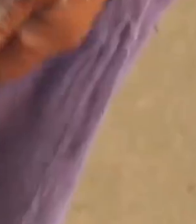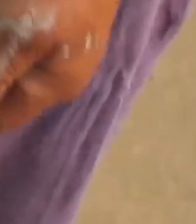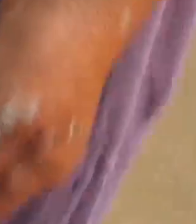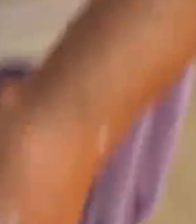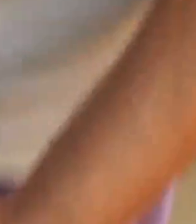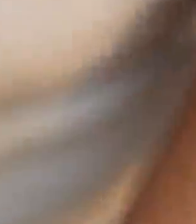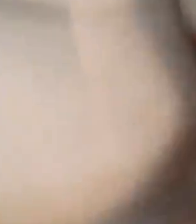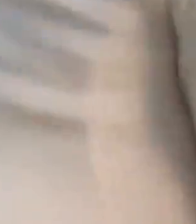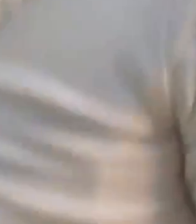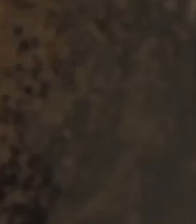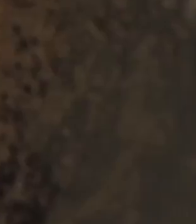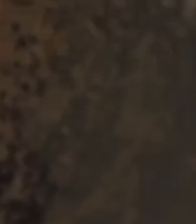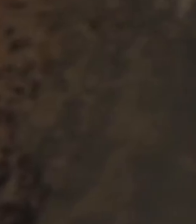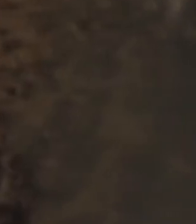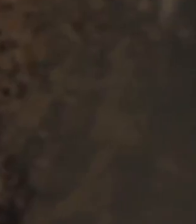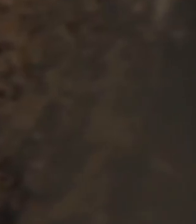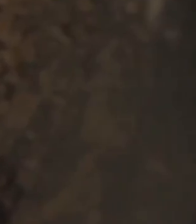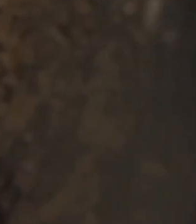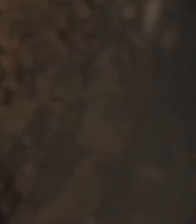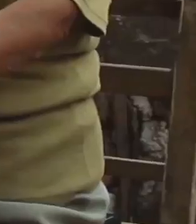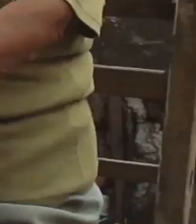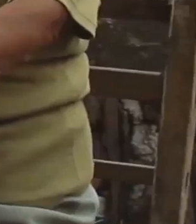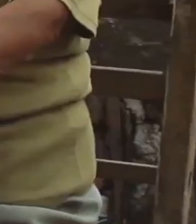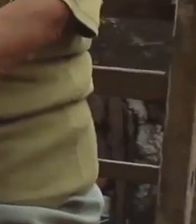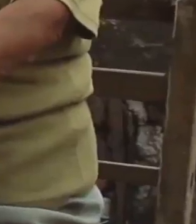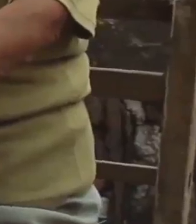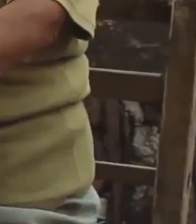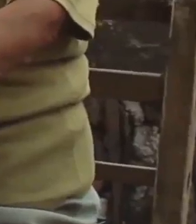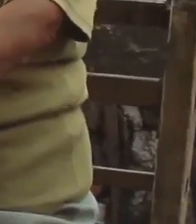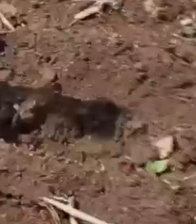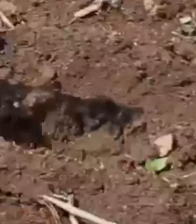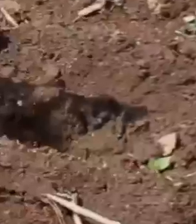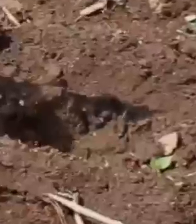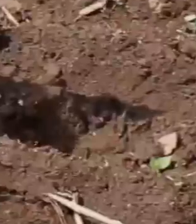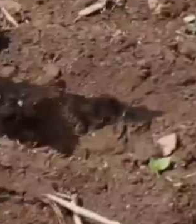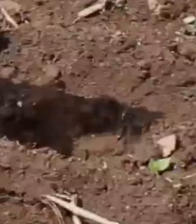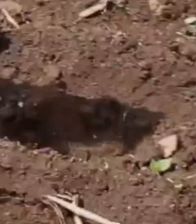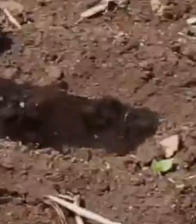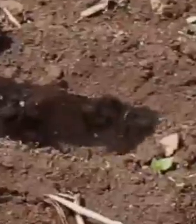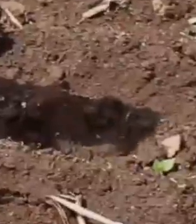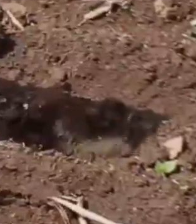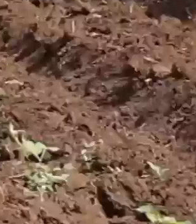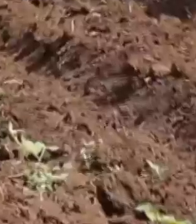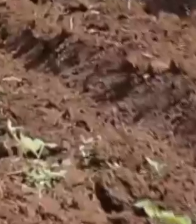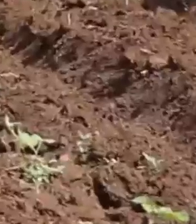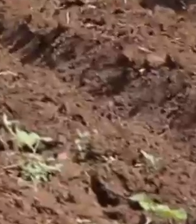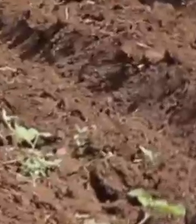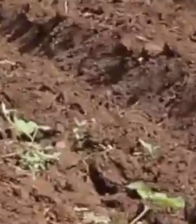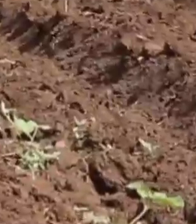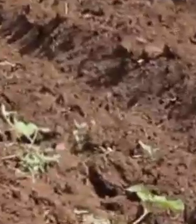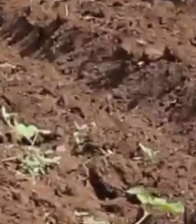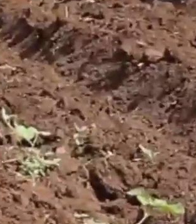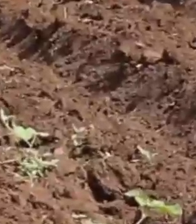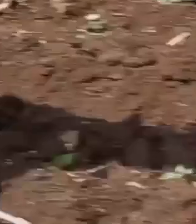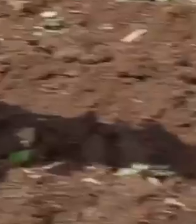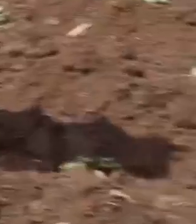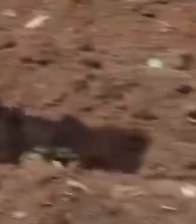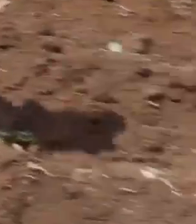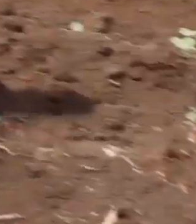y tradiciones de cada municipio que conforman el estado. El maíz, nuestro maíz, creo yo que